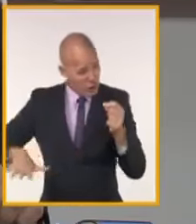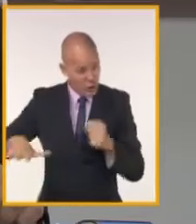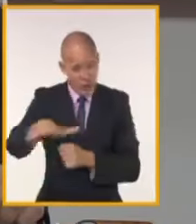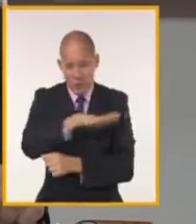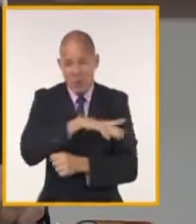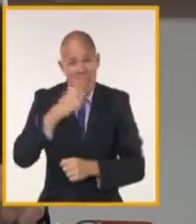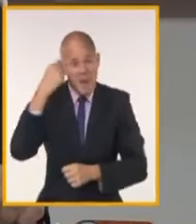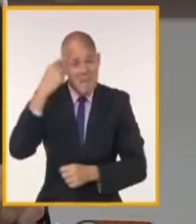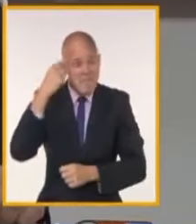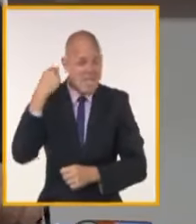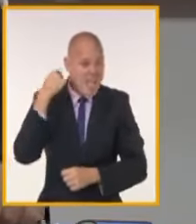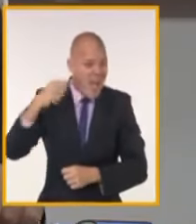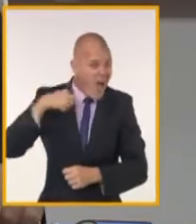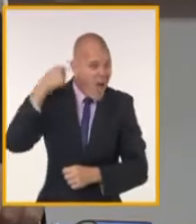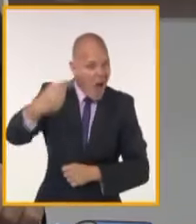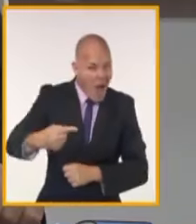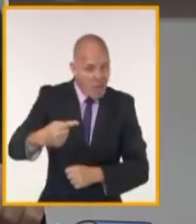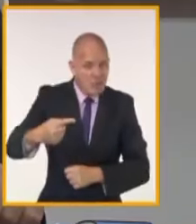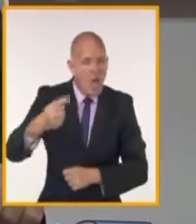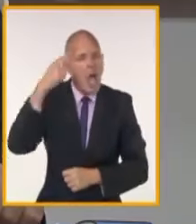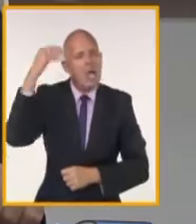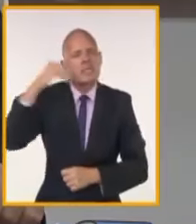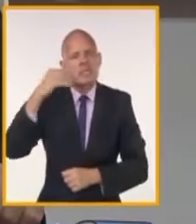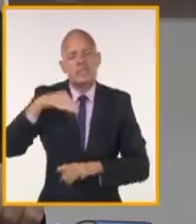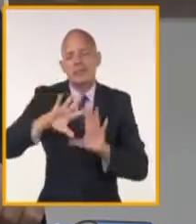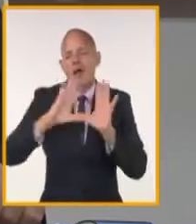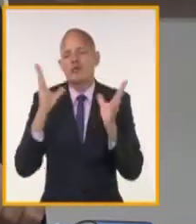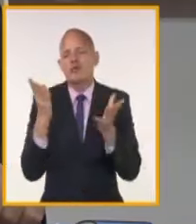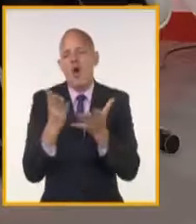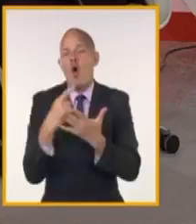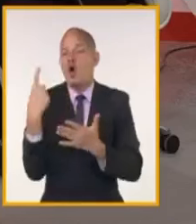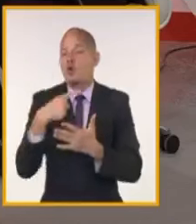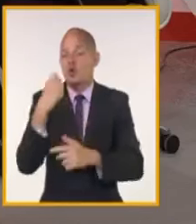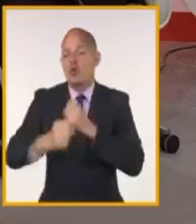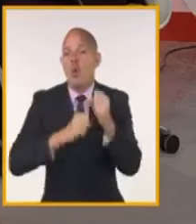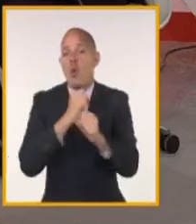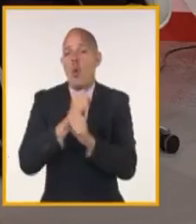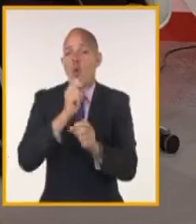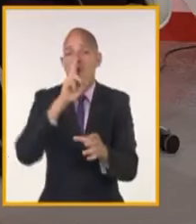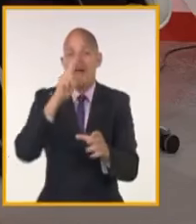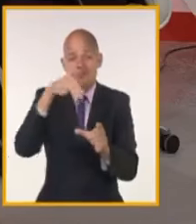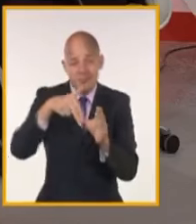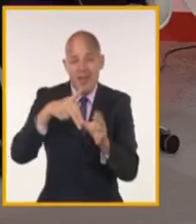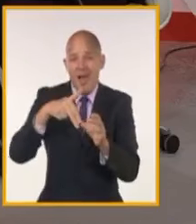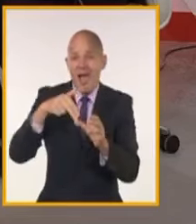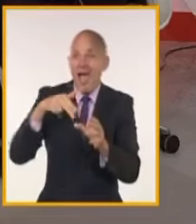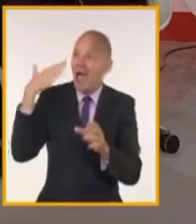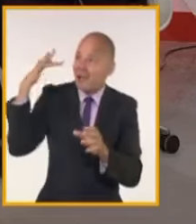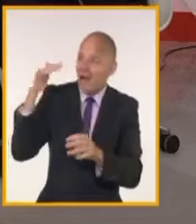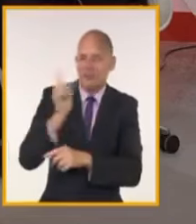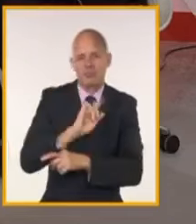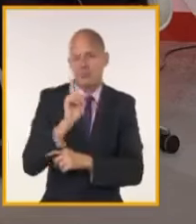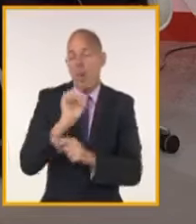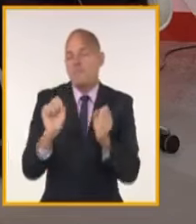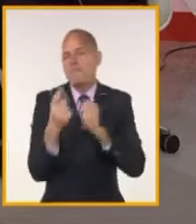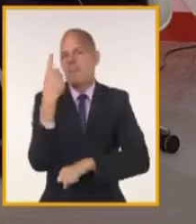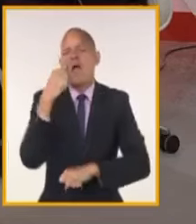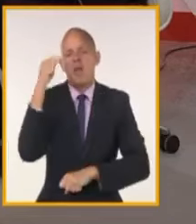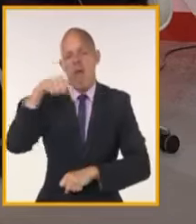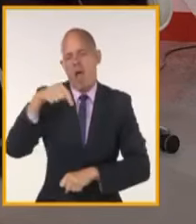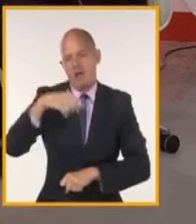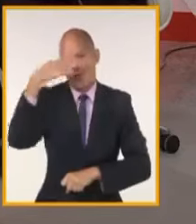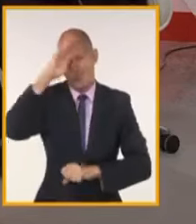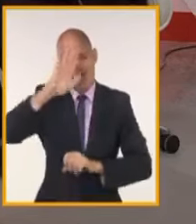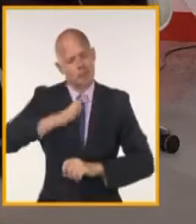vamos a tener un minuto del año que viene donde no vamos a consumir combustible importado que será el primer minuto y será el primer minuto Y como decía roser ese minuto la